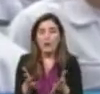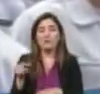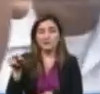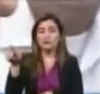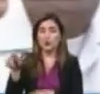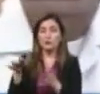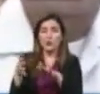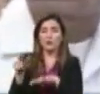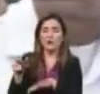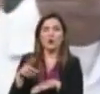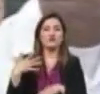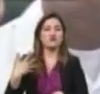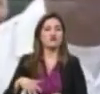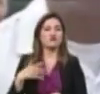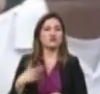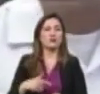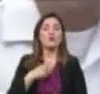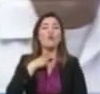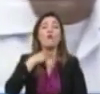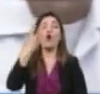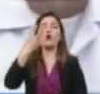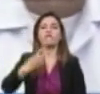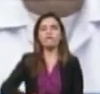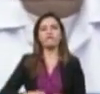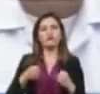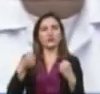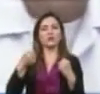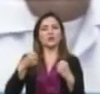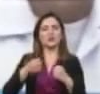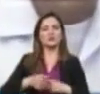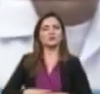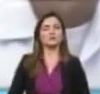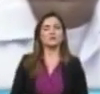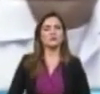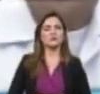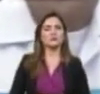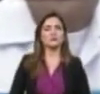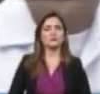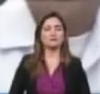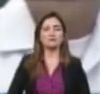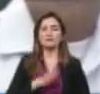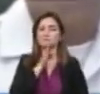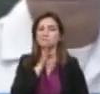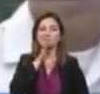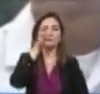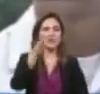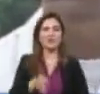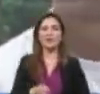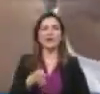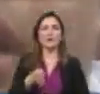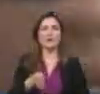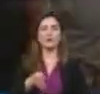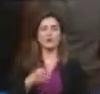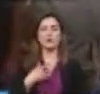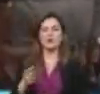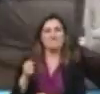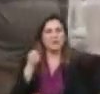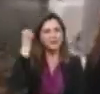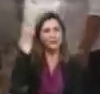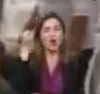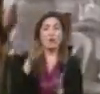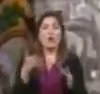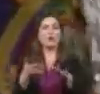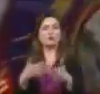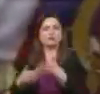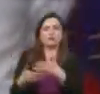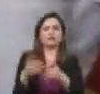avanza. Con la voz más alta que cualquiera de nosotros. Y siempre, siempre estando vencer o morir. Los infantes